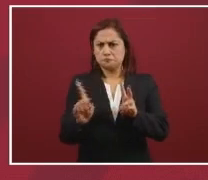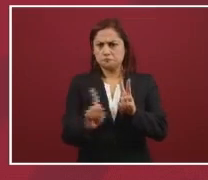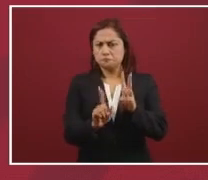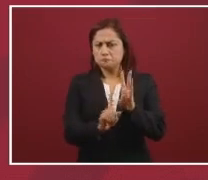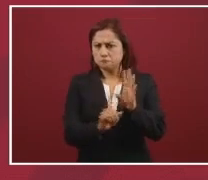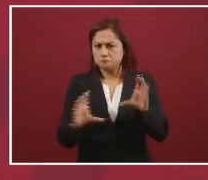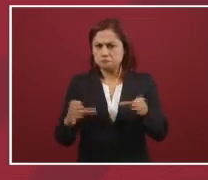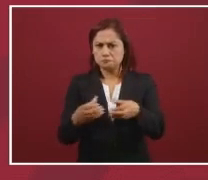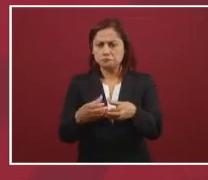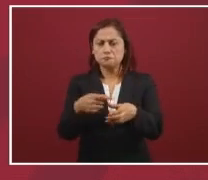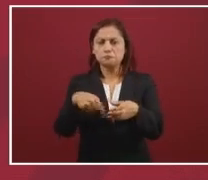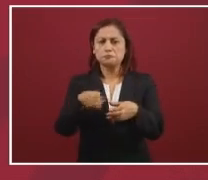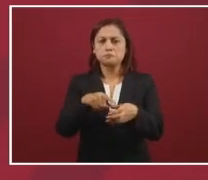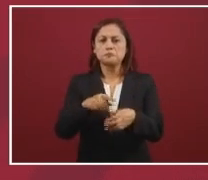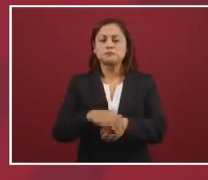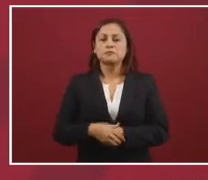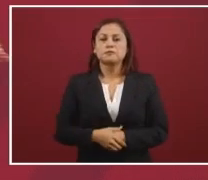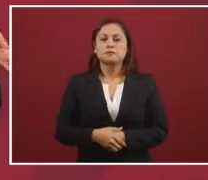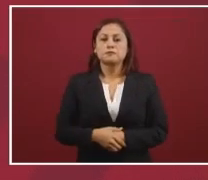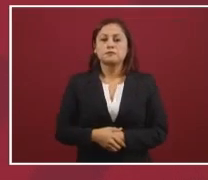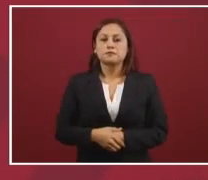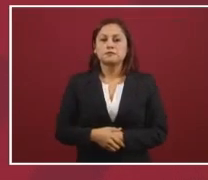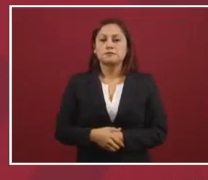que haya